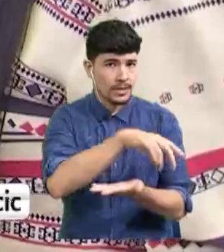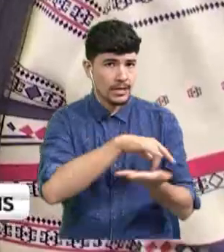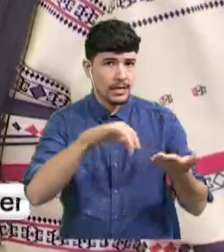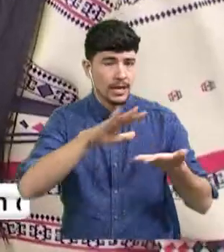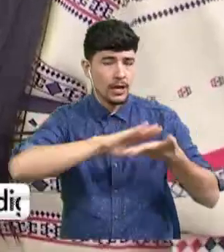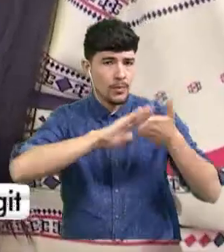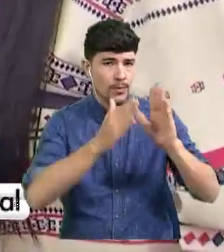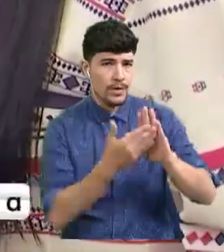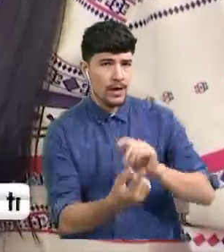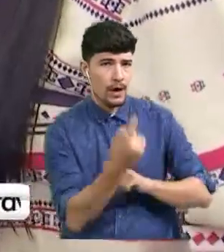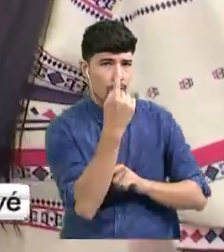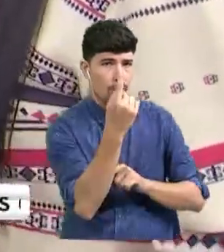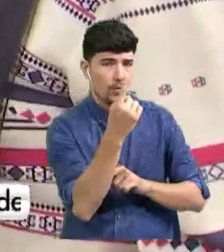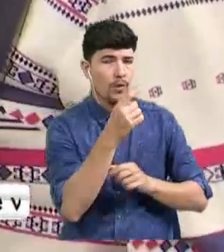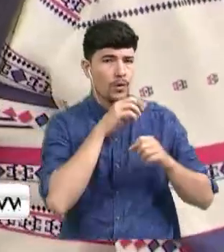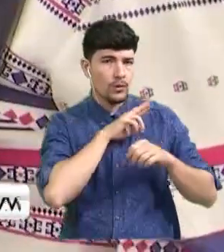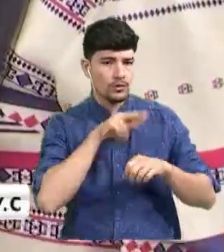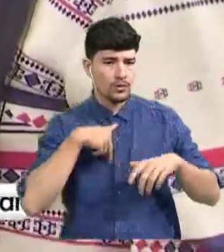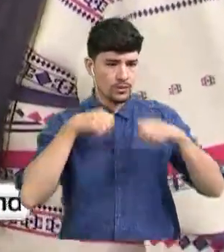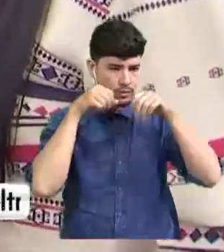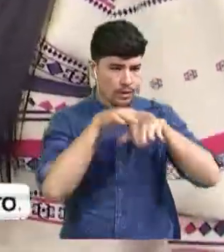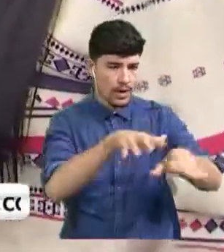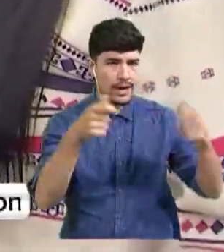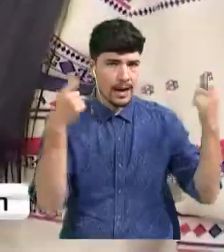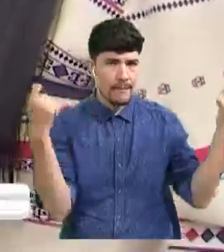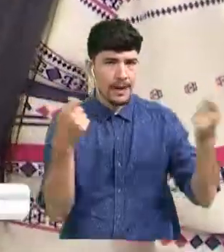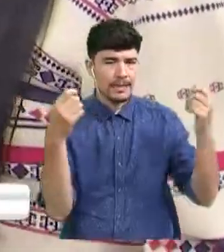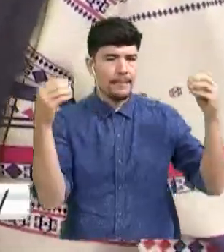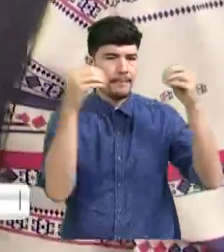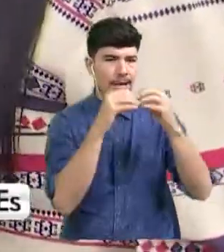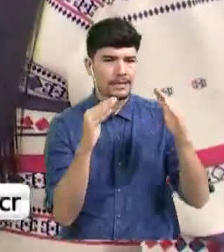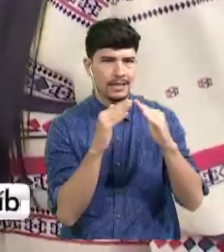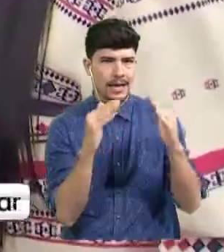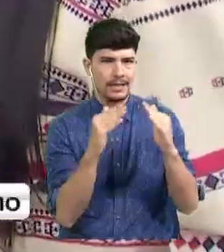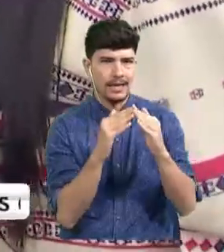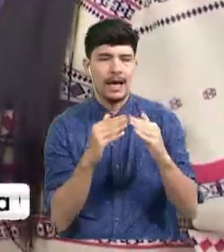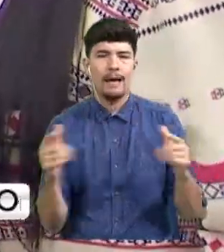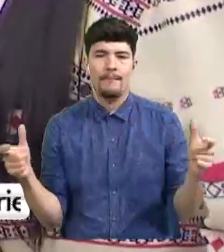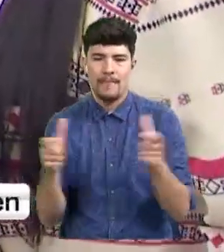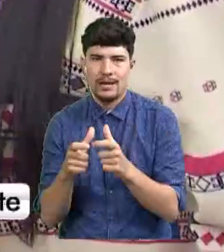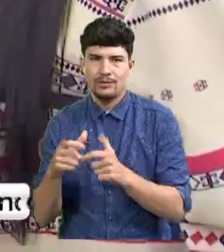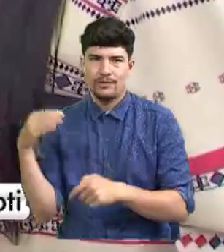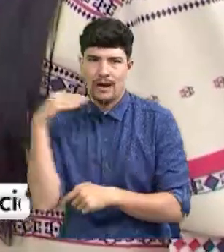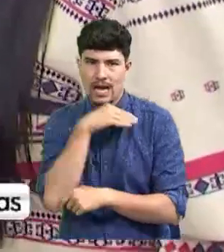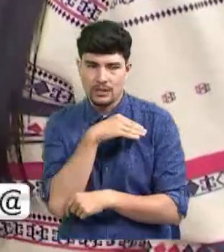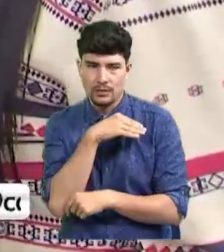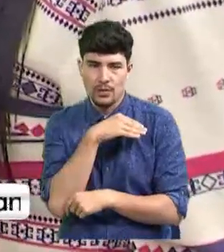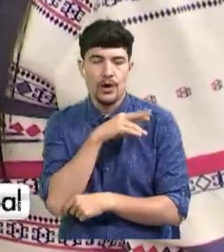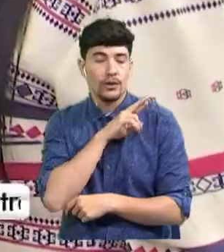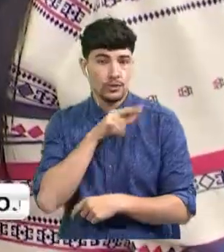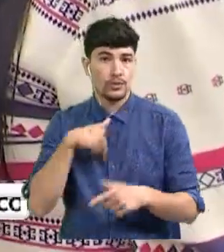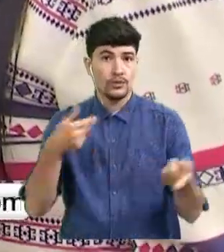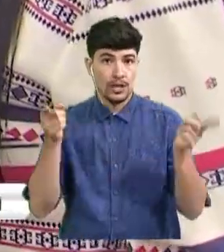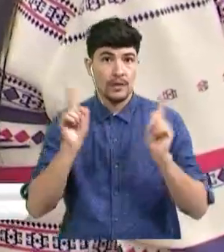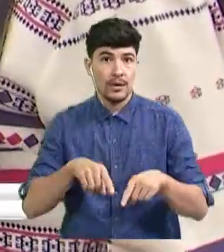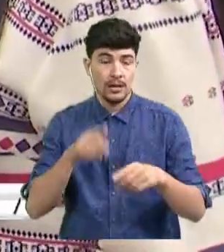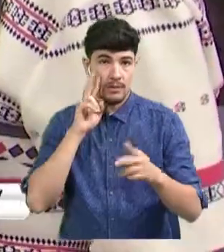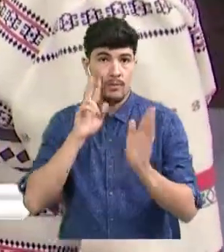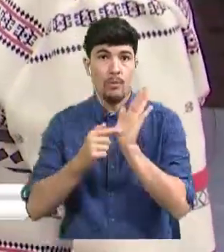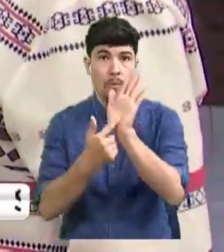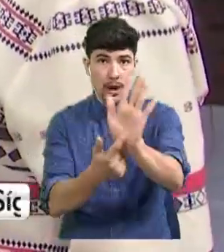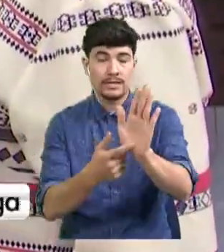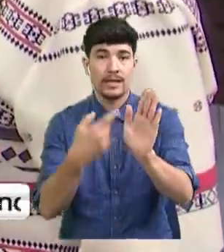comuna número 1 socializando nuestra campaña Más Vivienda, Menos Fraude, pero también dando a conocer los diferentes proyectos